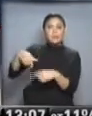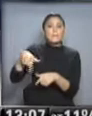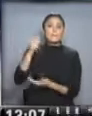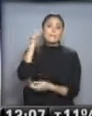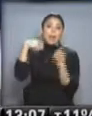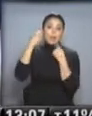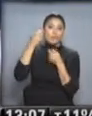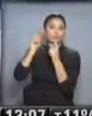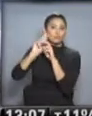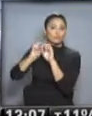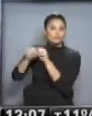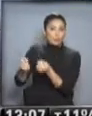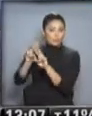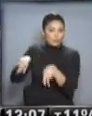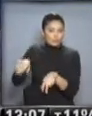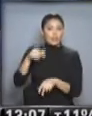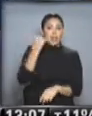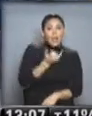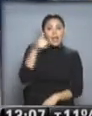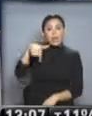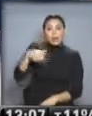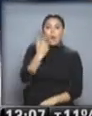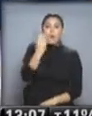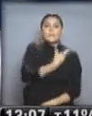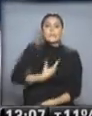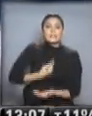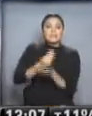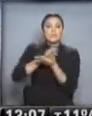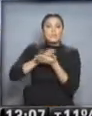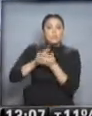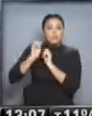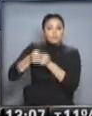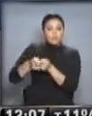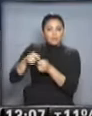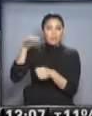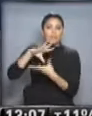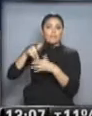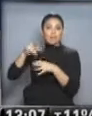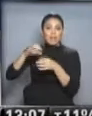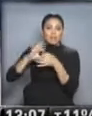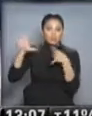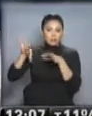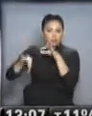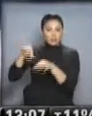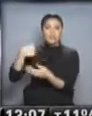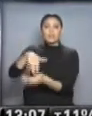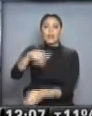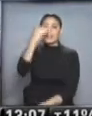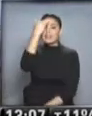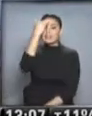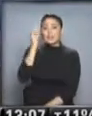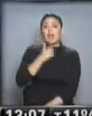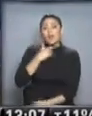encuentra suspendido claro ahora paraguay tiene un presidente elegido constitucionalmente que es cartes que va a asumir el 15 de agosto